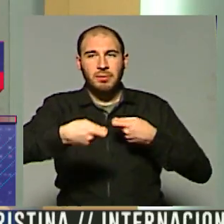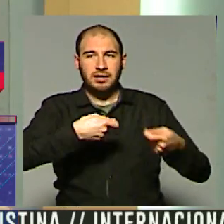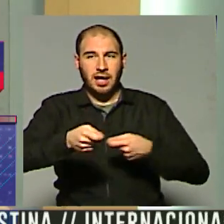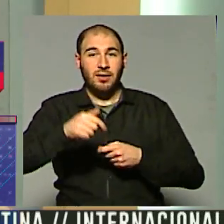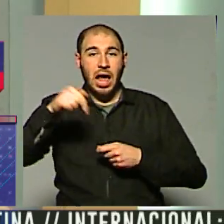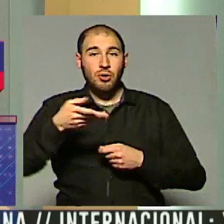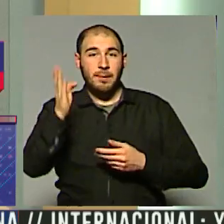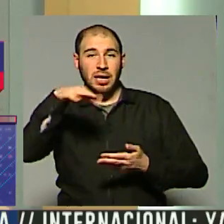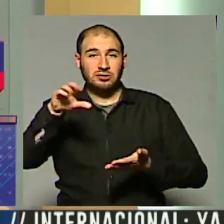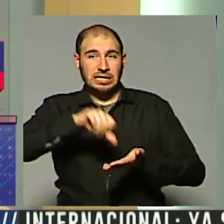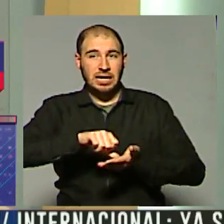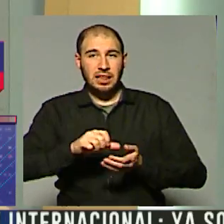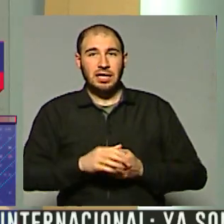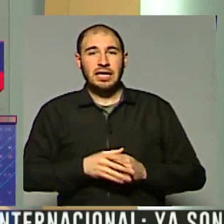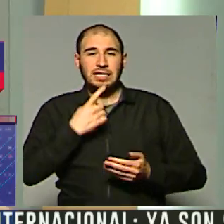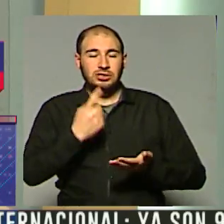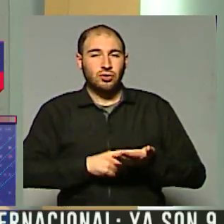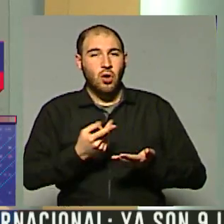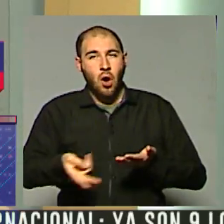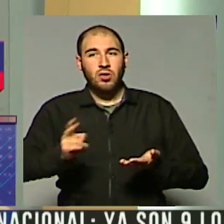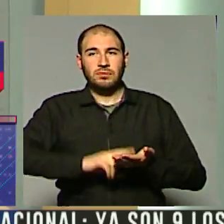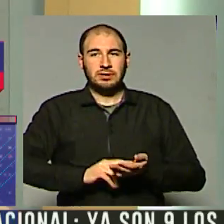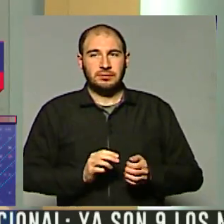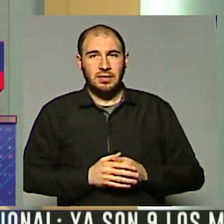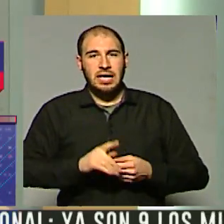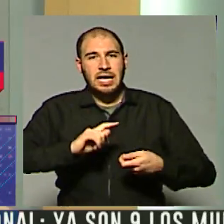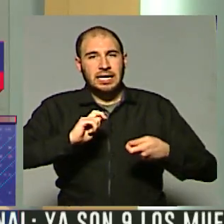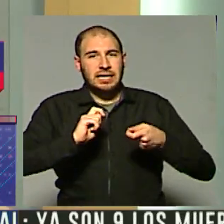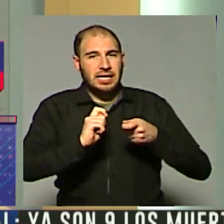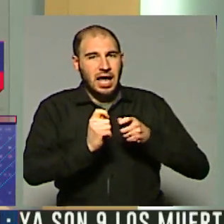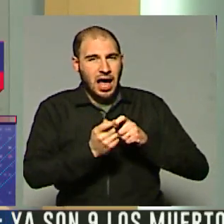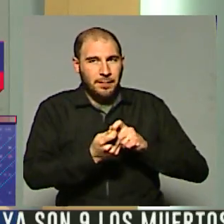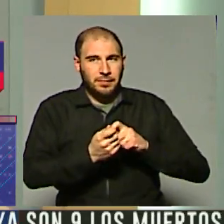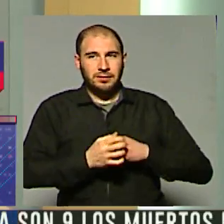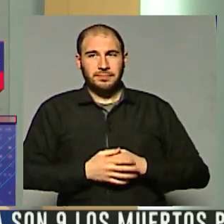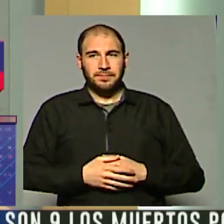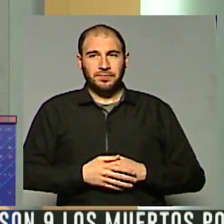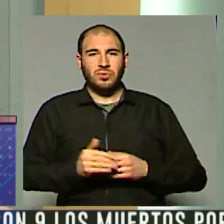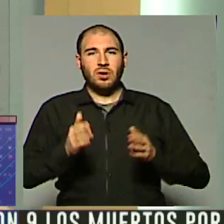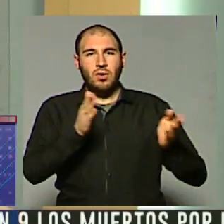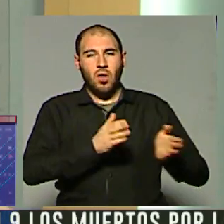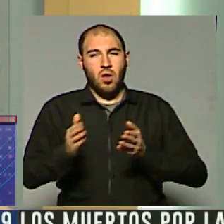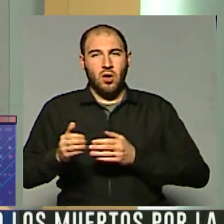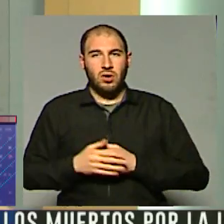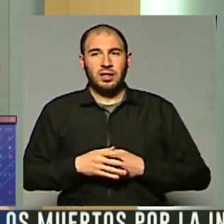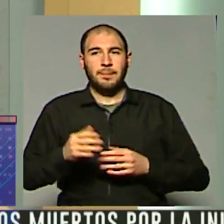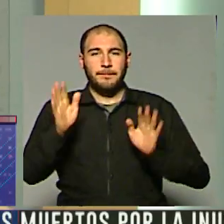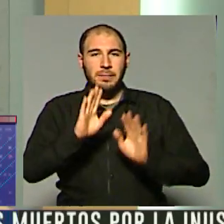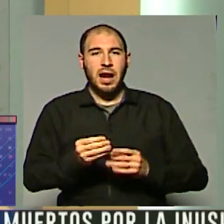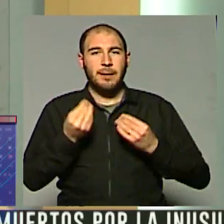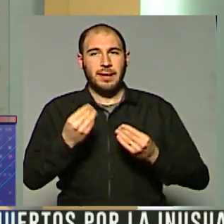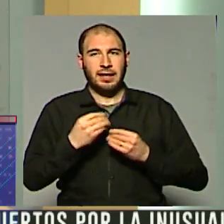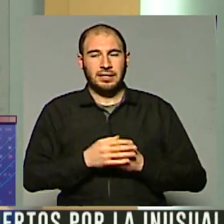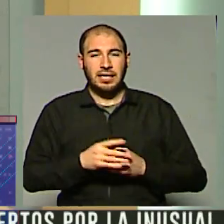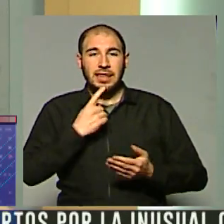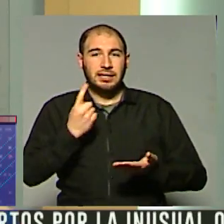hoy el Banco Central tomó una nueva decisión, es decir, modificó un poco la estructura que tenía armada para